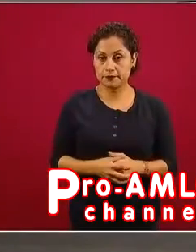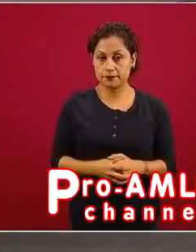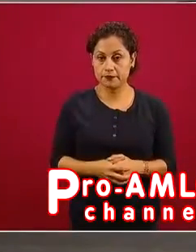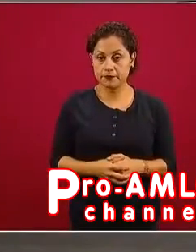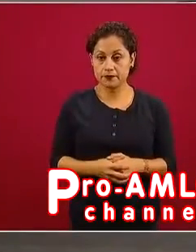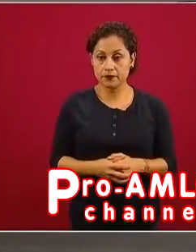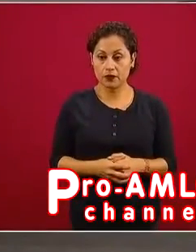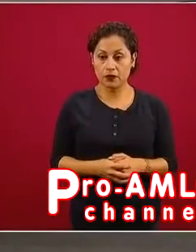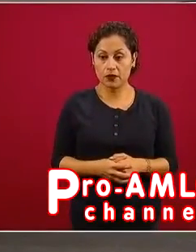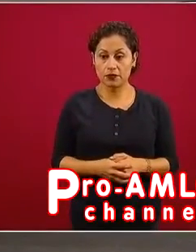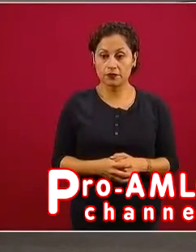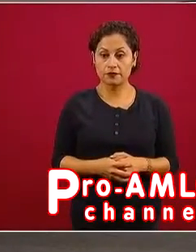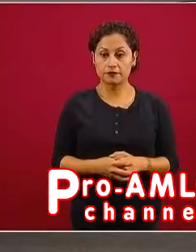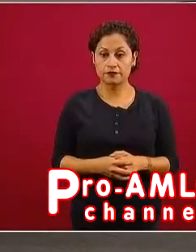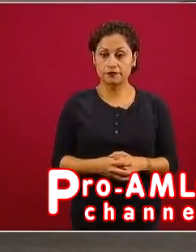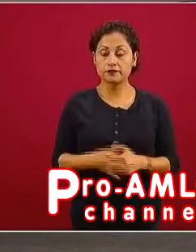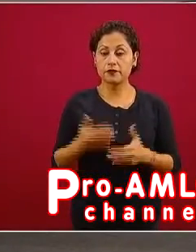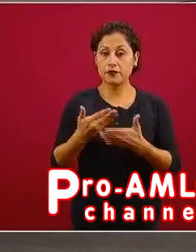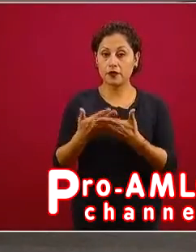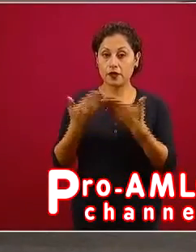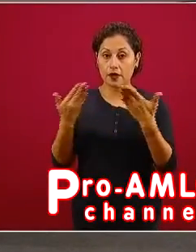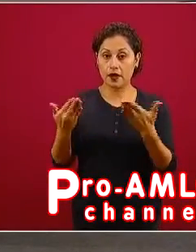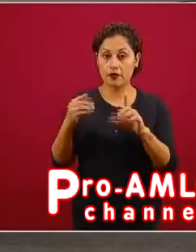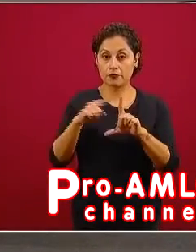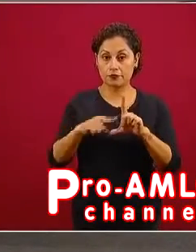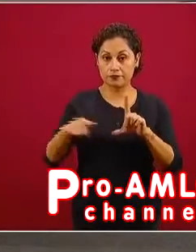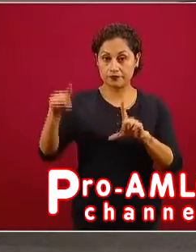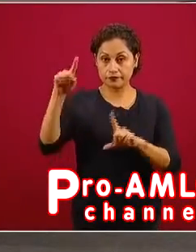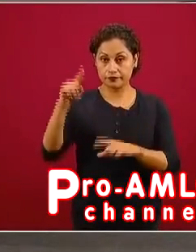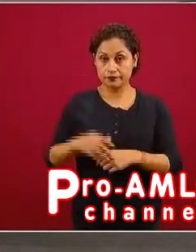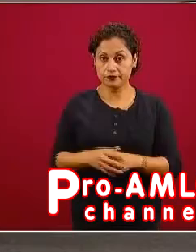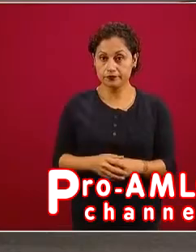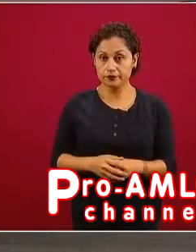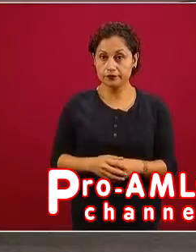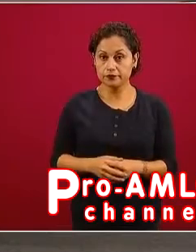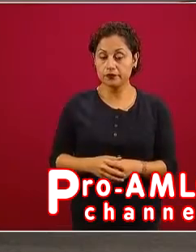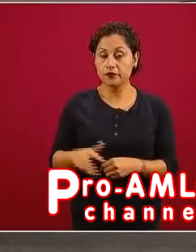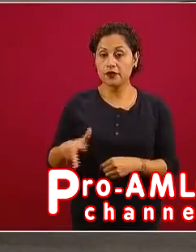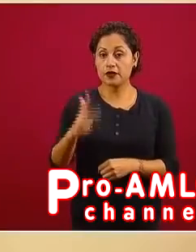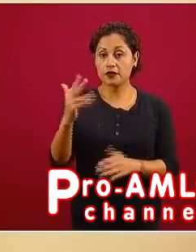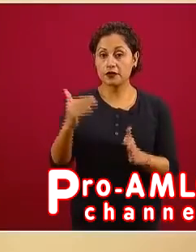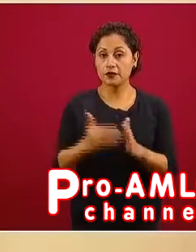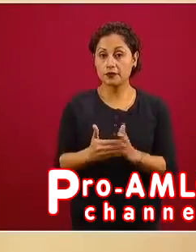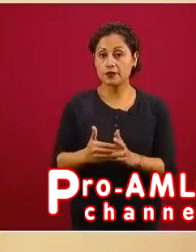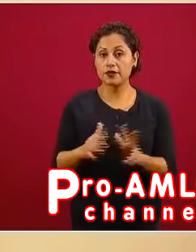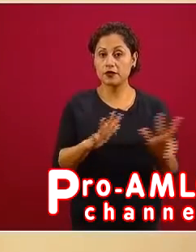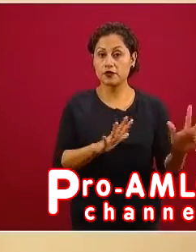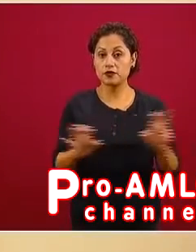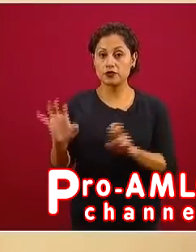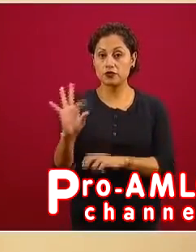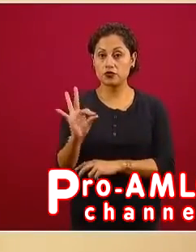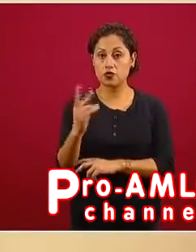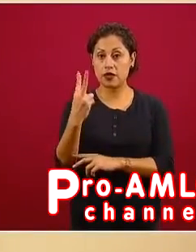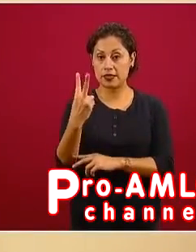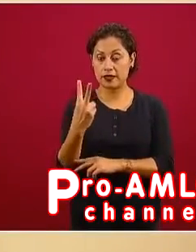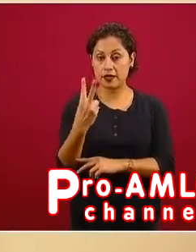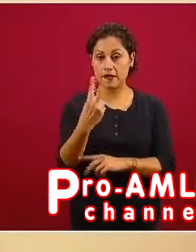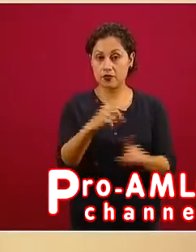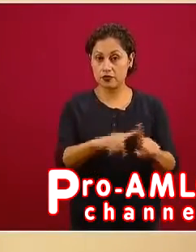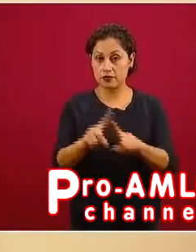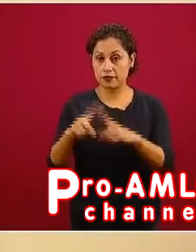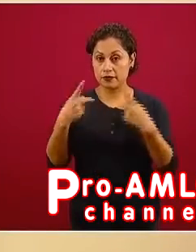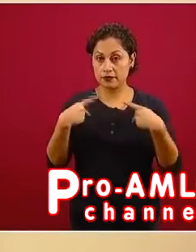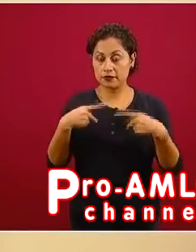favor, sería la curva acumulada de los 13.842 casos. Esto significó un incremento